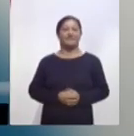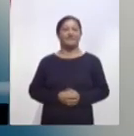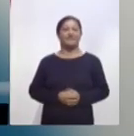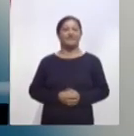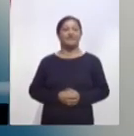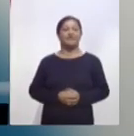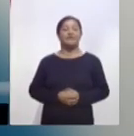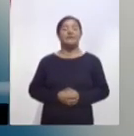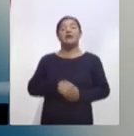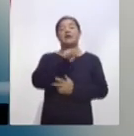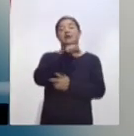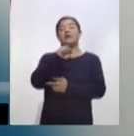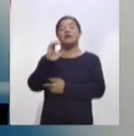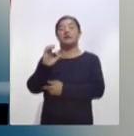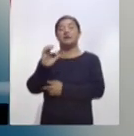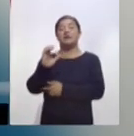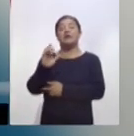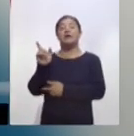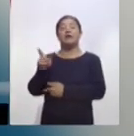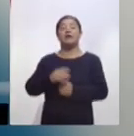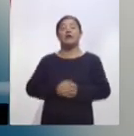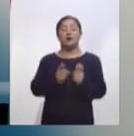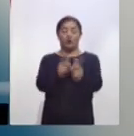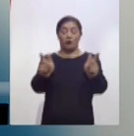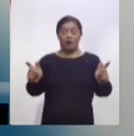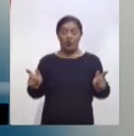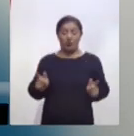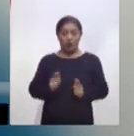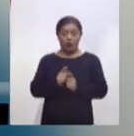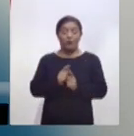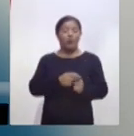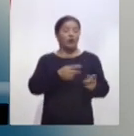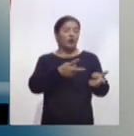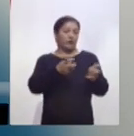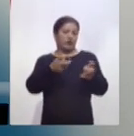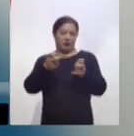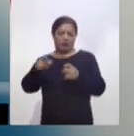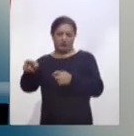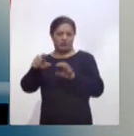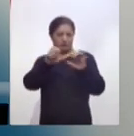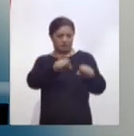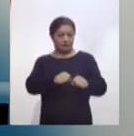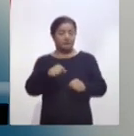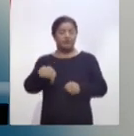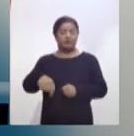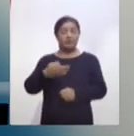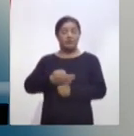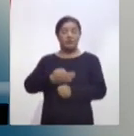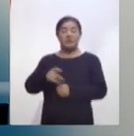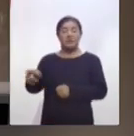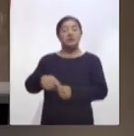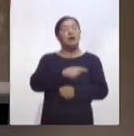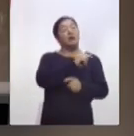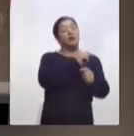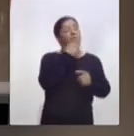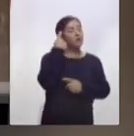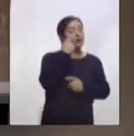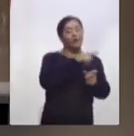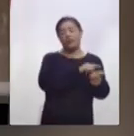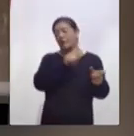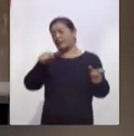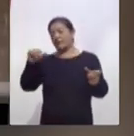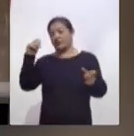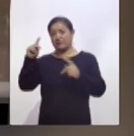La Secretaría de Seguridad Ciudadana, a través del personal de Grupo de Combate al Robo de Vehículos y Transporte, detuvo esta semana sobre la autopista Puebla-Tlaxcala a un masculino